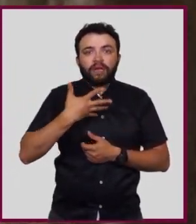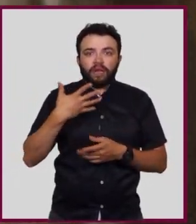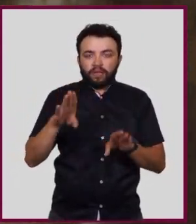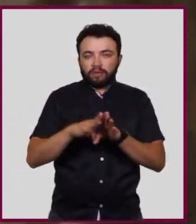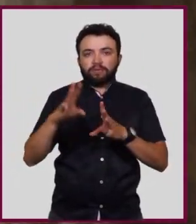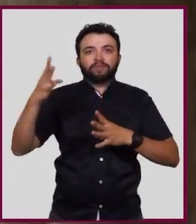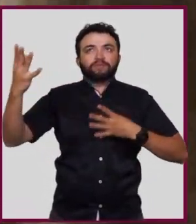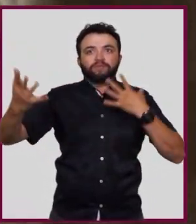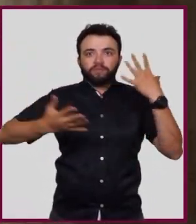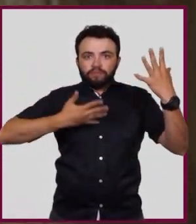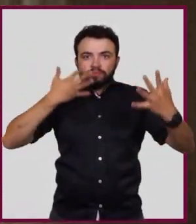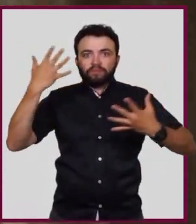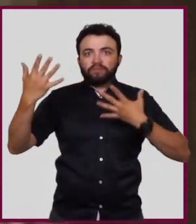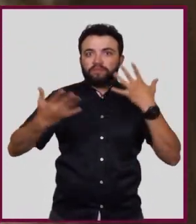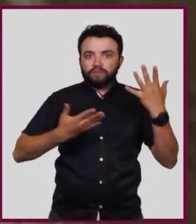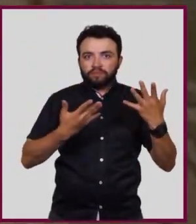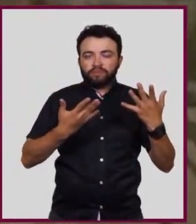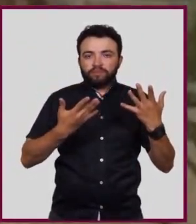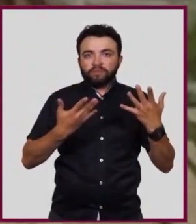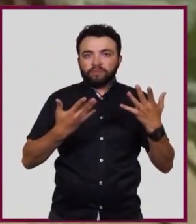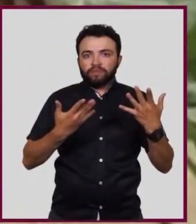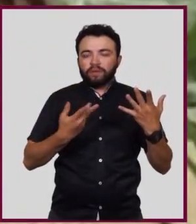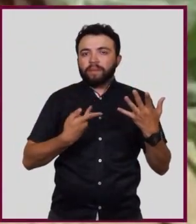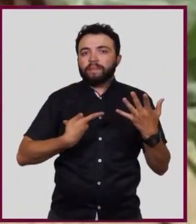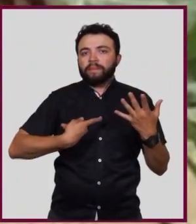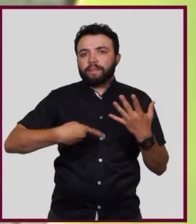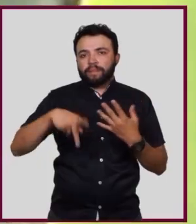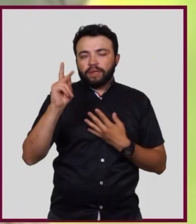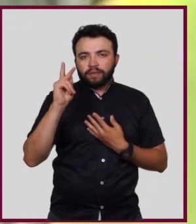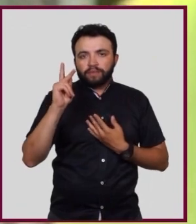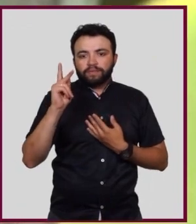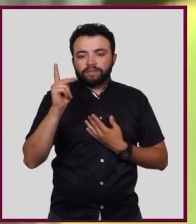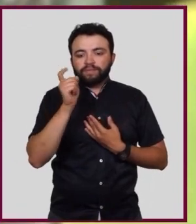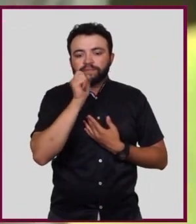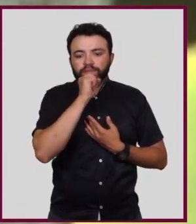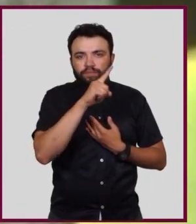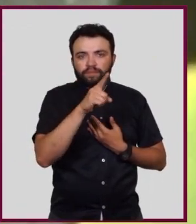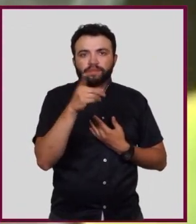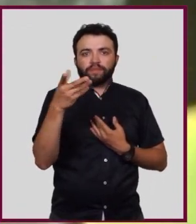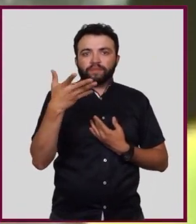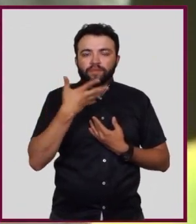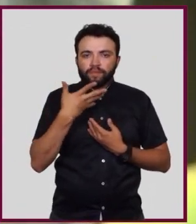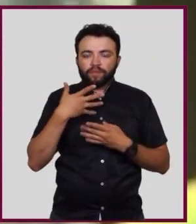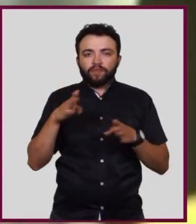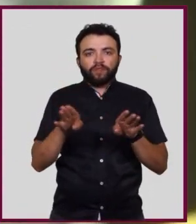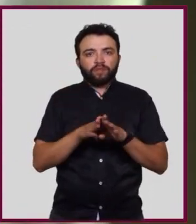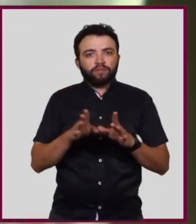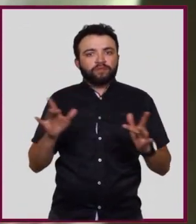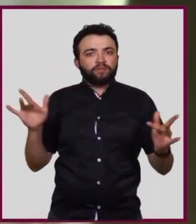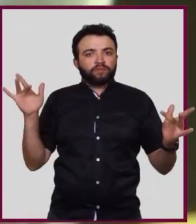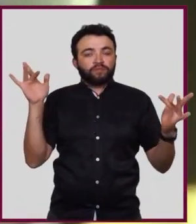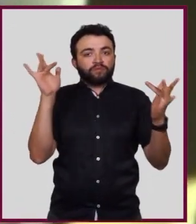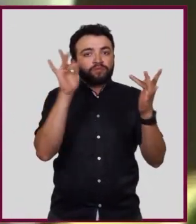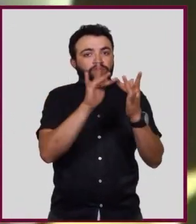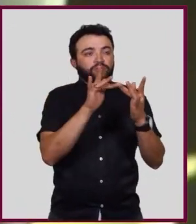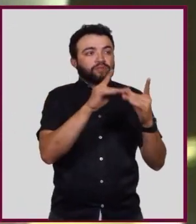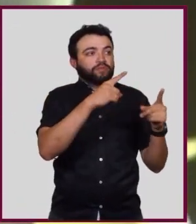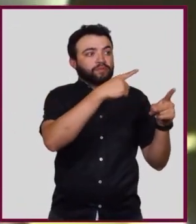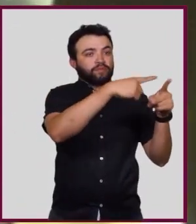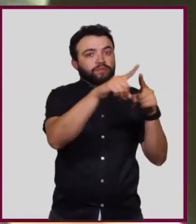que influyeron, pero posiblemente. Pero también ellos entraron en contacto con otras